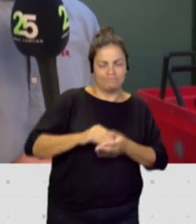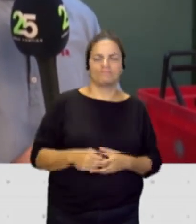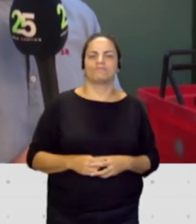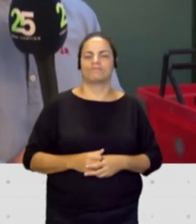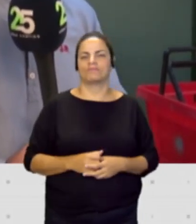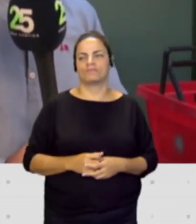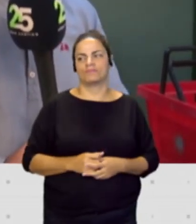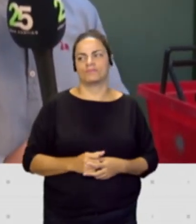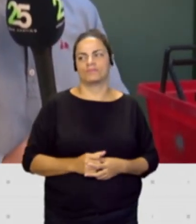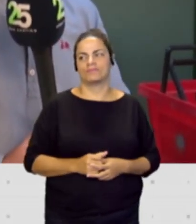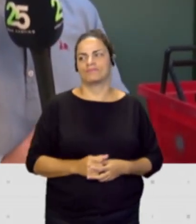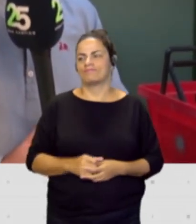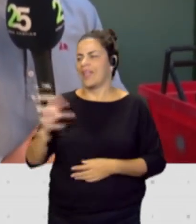tenerife Adiós Buenos días